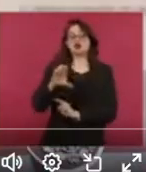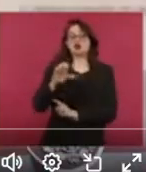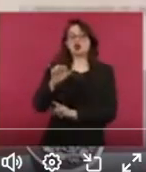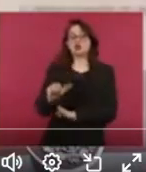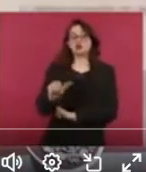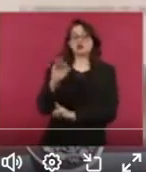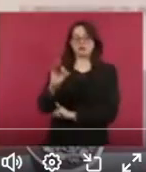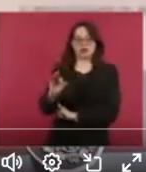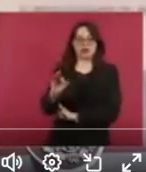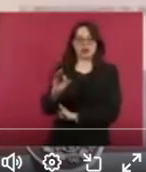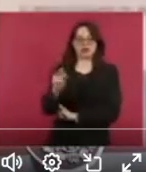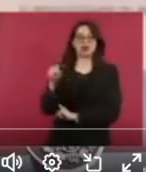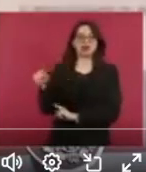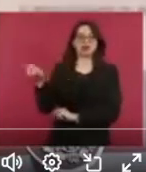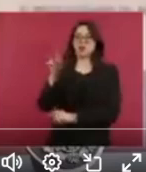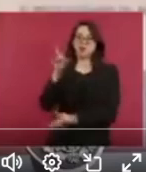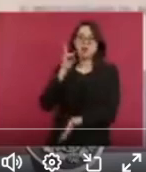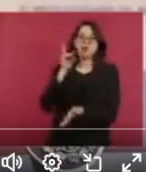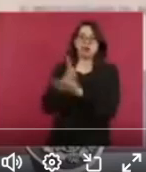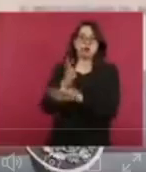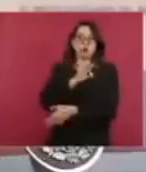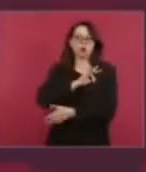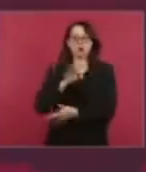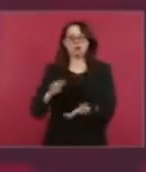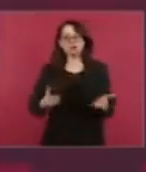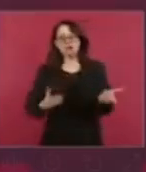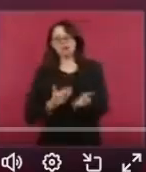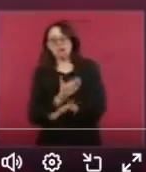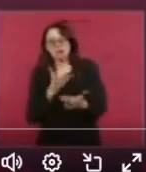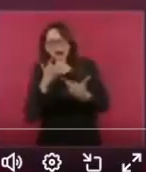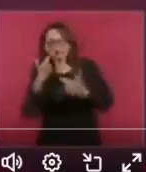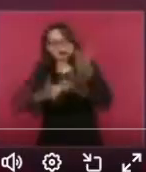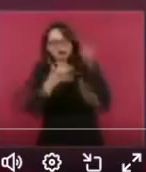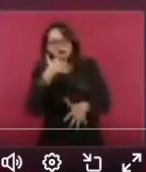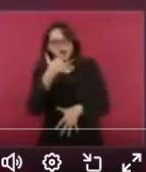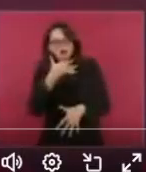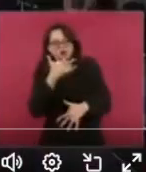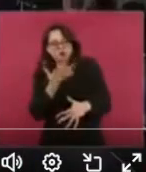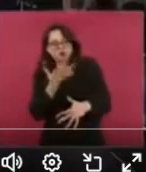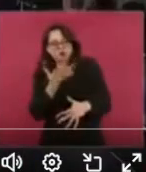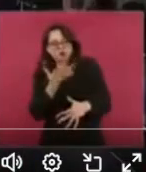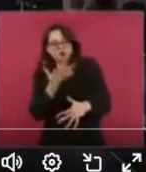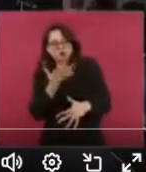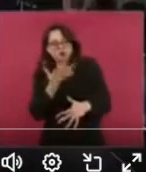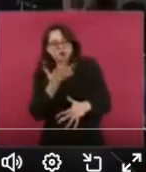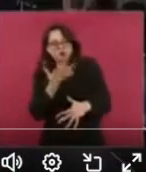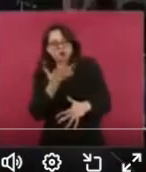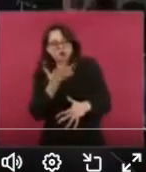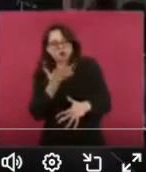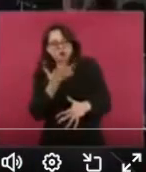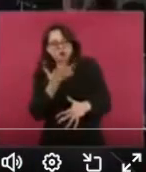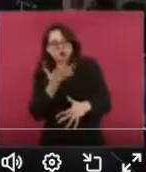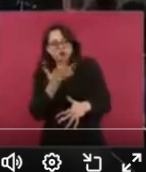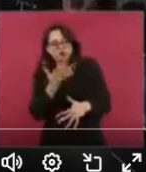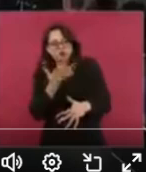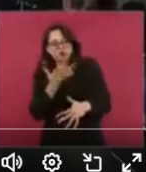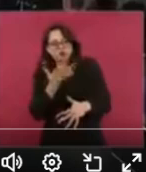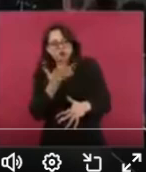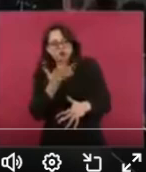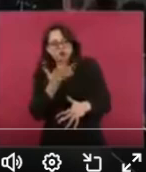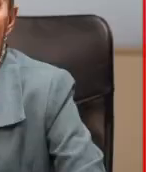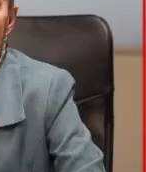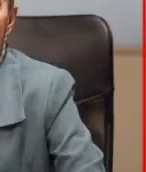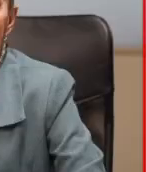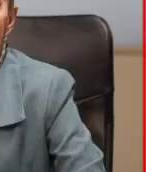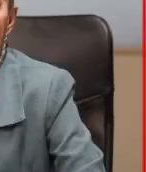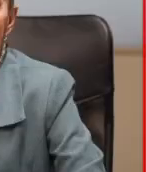eso es lo que deberían ellos llevar a cabo. Y bueno, como les decía, así